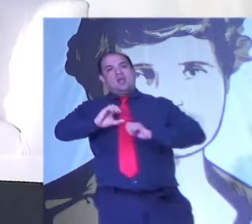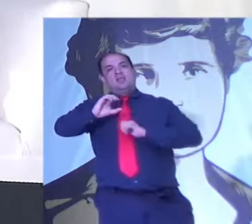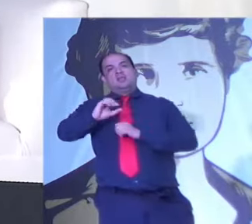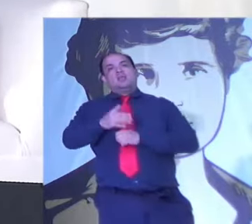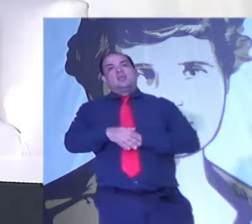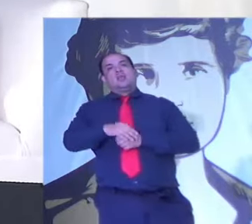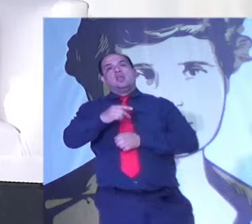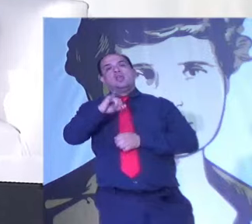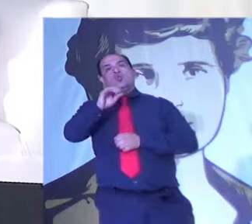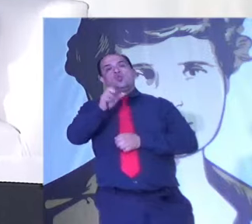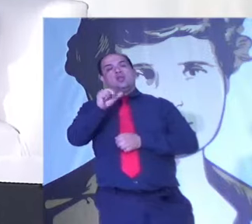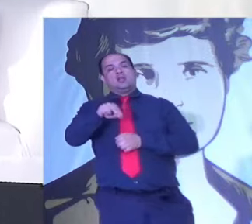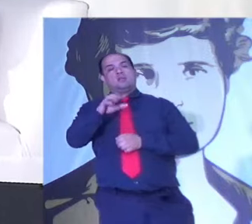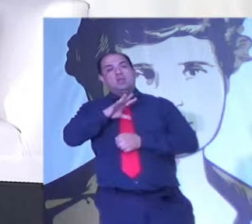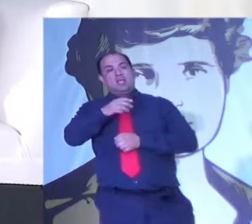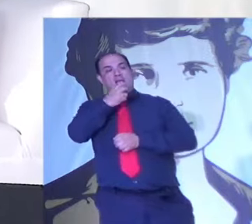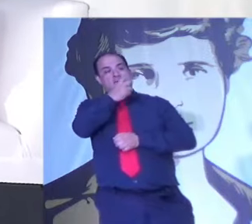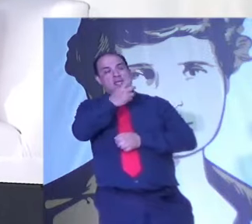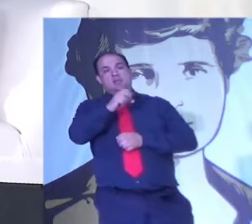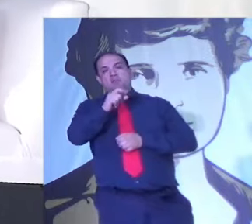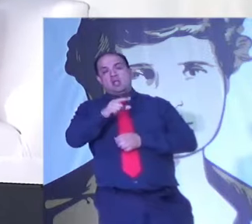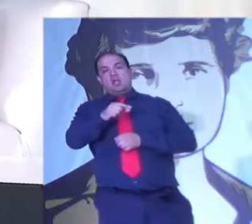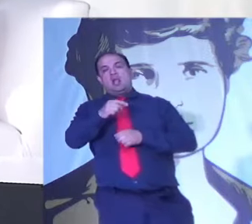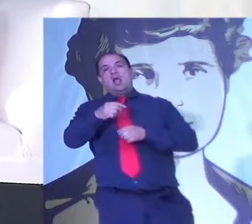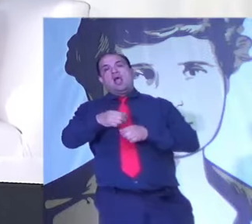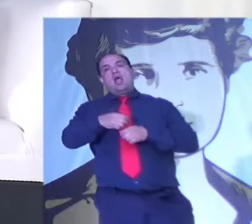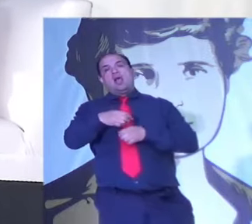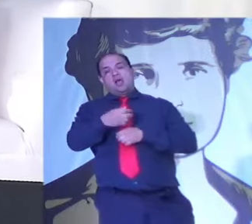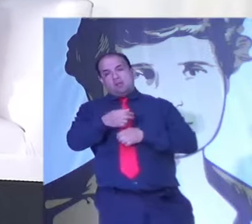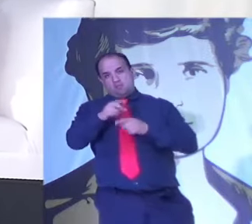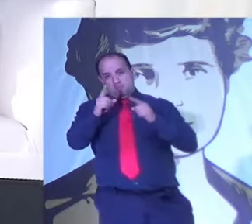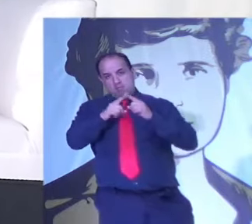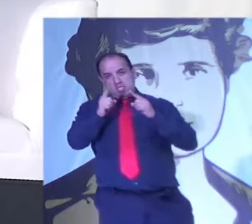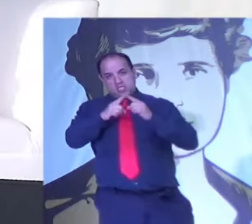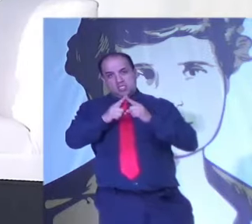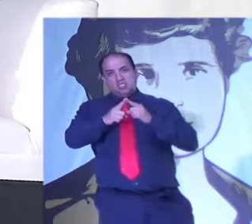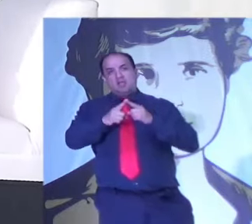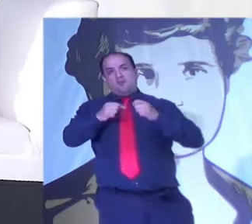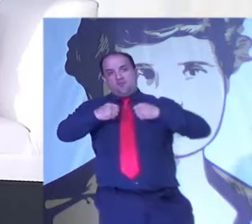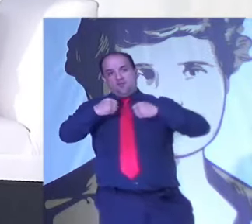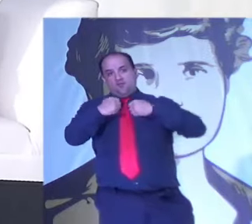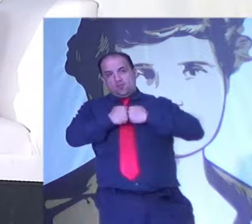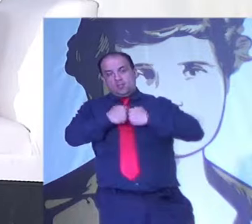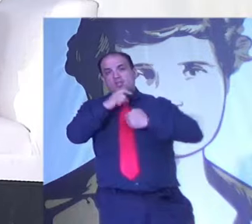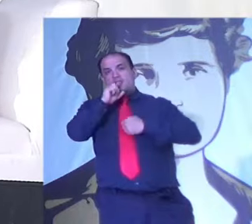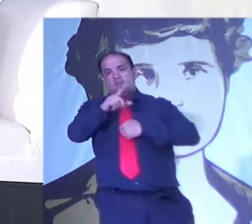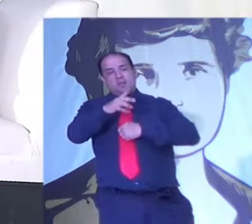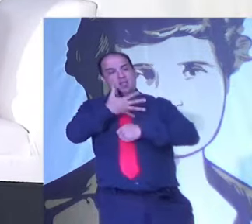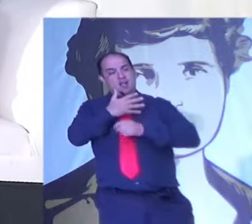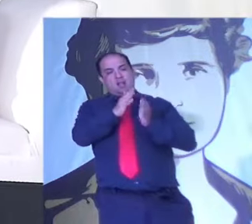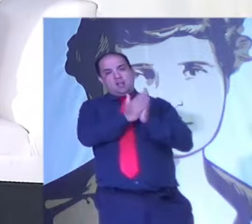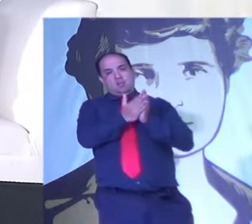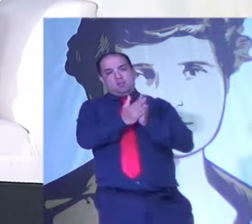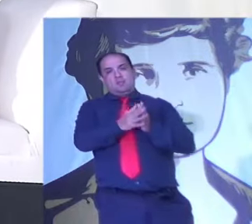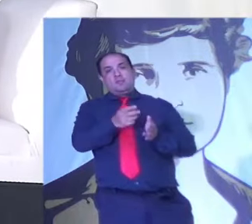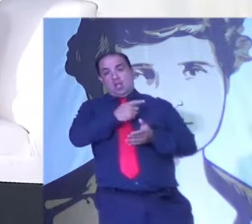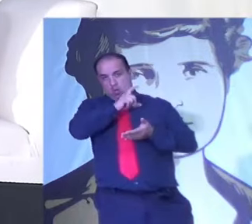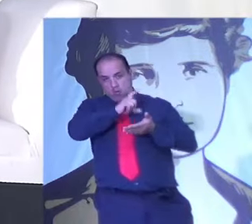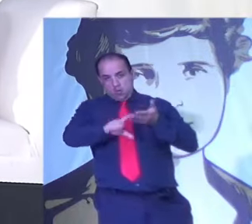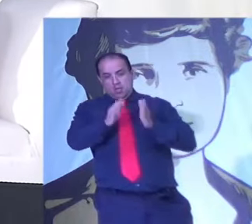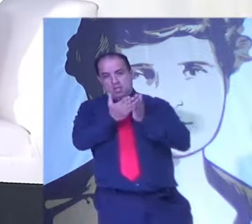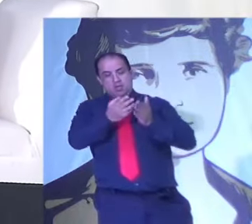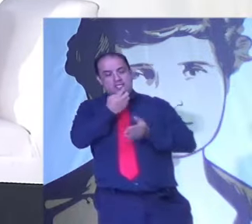junto con La Misa Fronteriza. No dejen de llevarse un texto de Crosswhite, que es algo pues muy valioso. Así que un